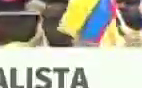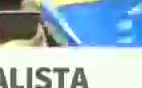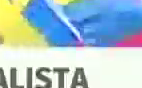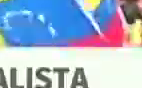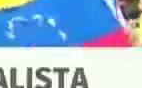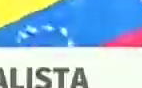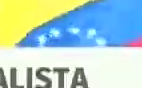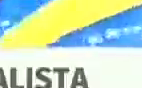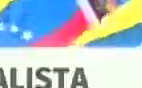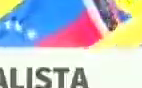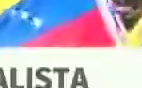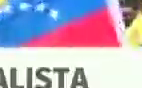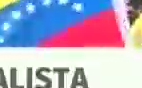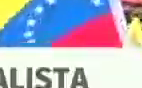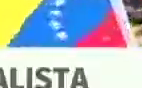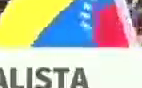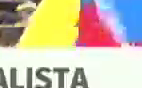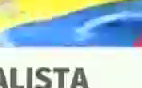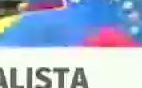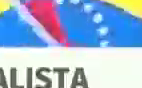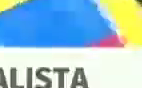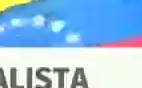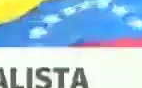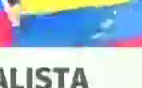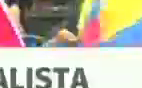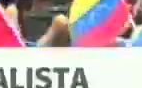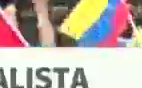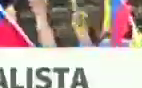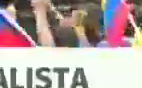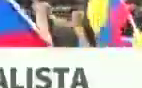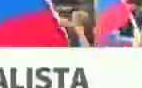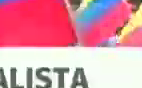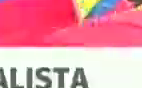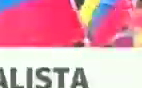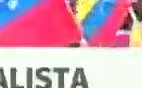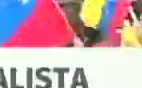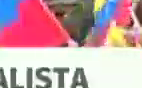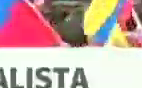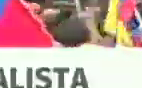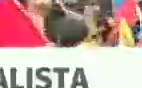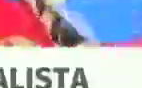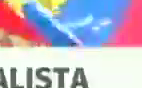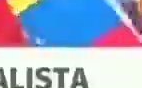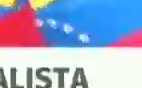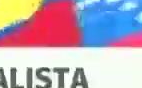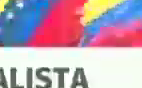¡Vamos a la batalla! ¡Vamos a la victoria! ¡Vamos, pueblo guerrero!